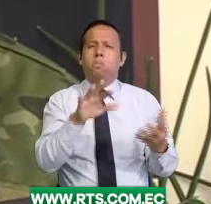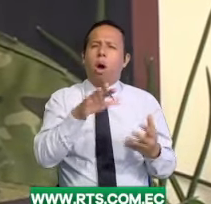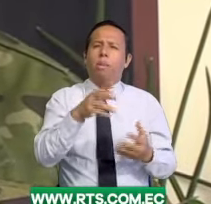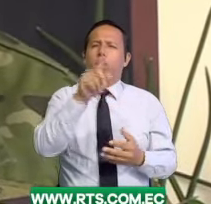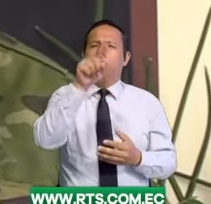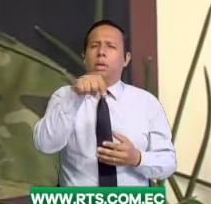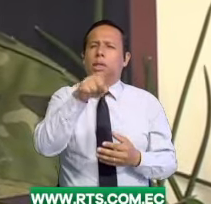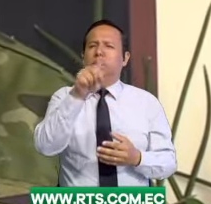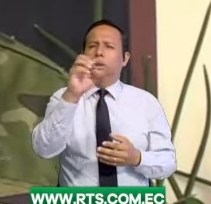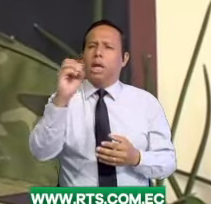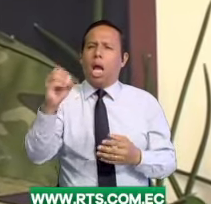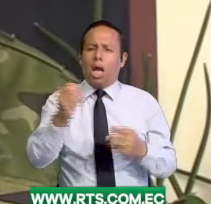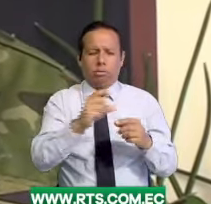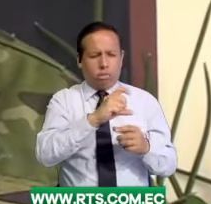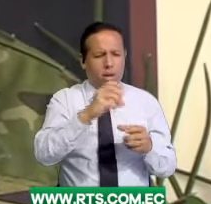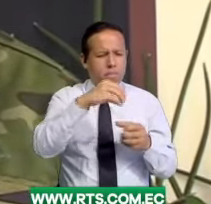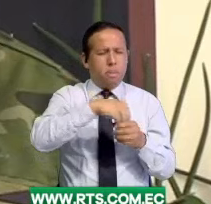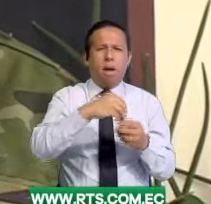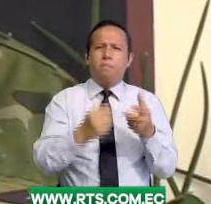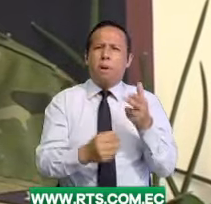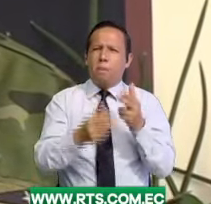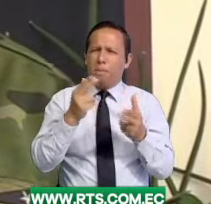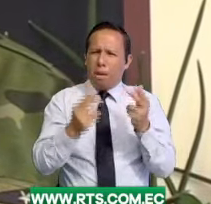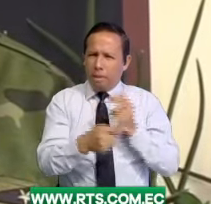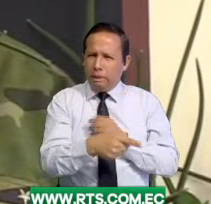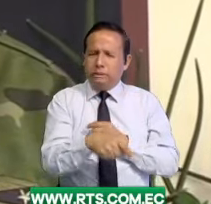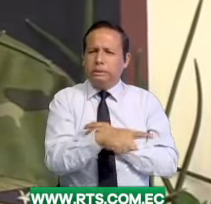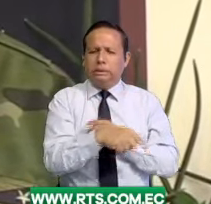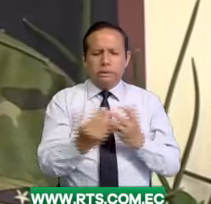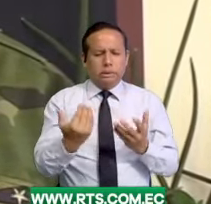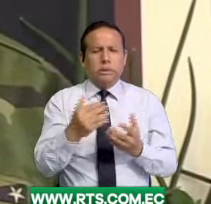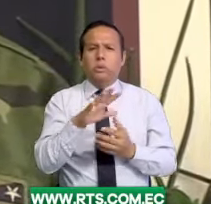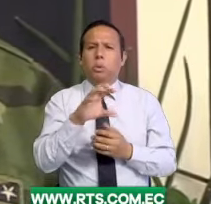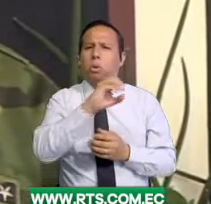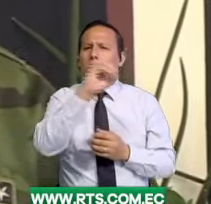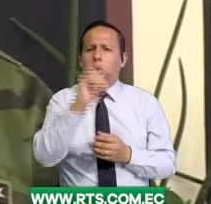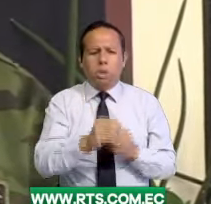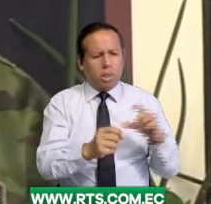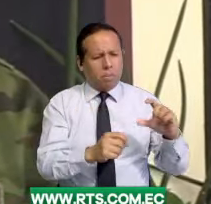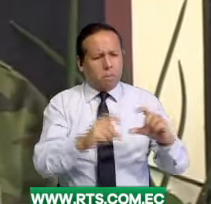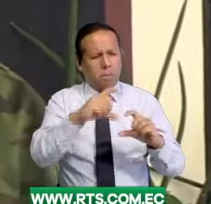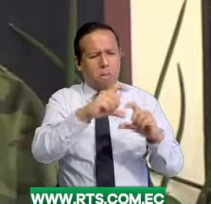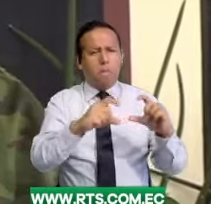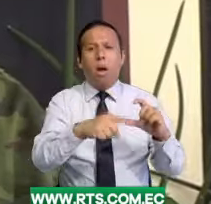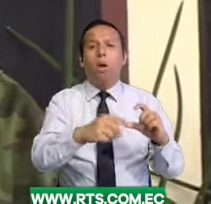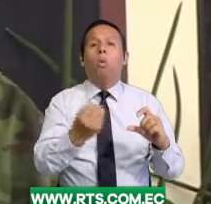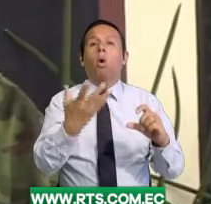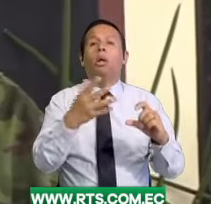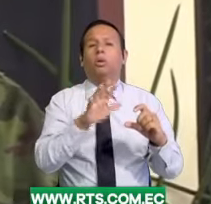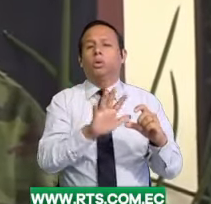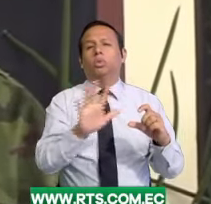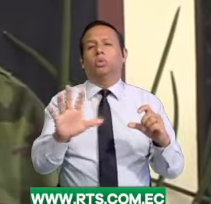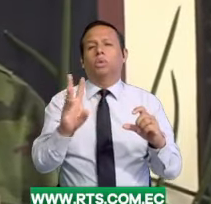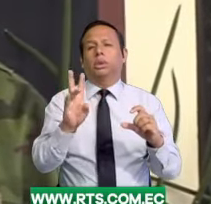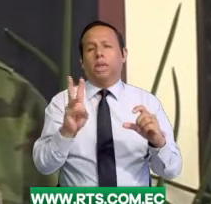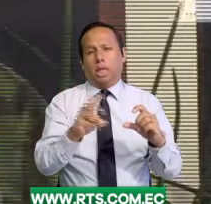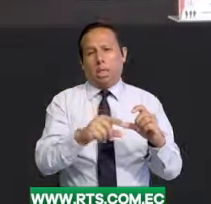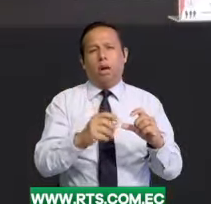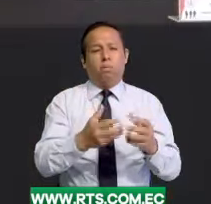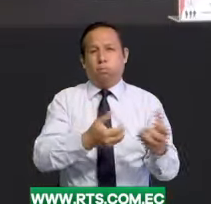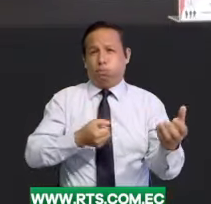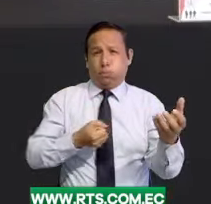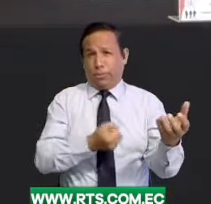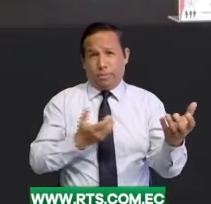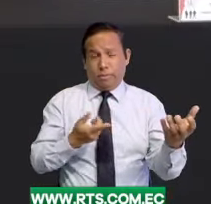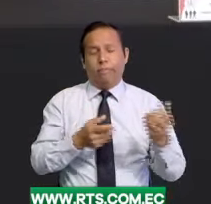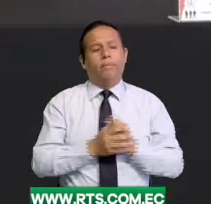1100 municiones. Principalmente el 50% de esas municiones son calibre 5.56 para los fusiles. En